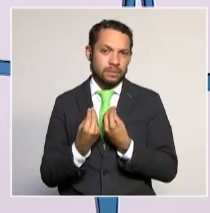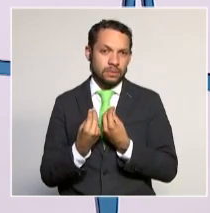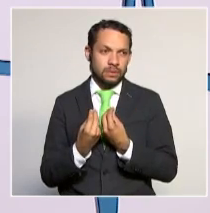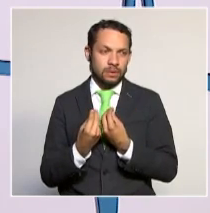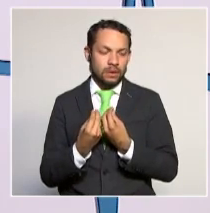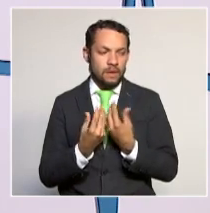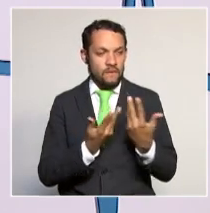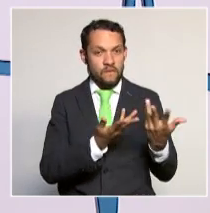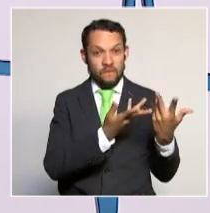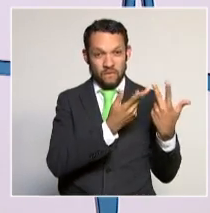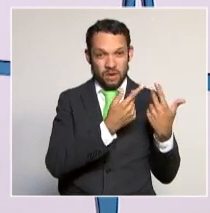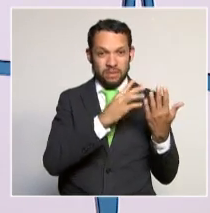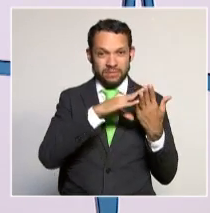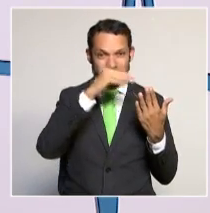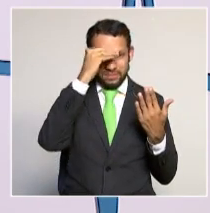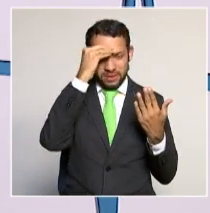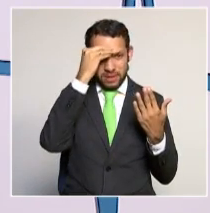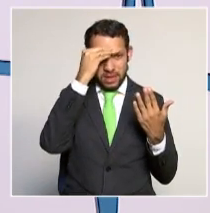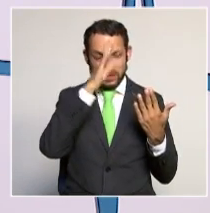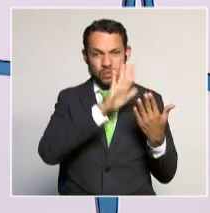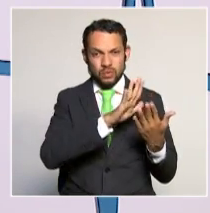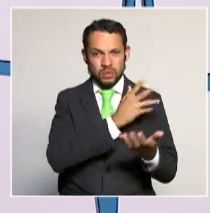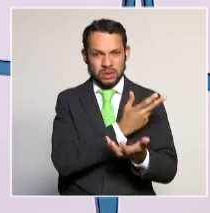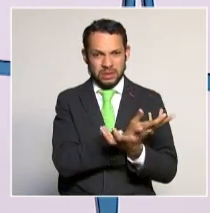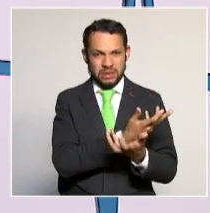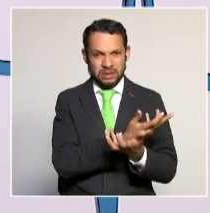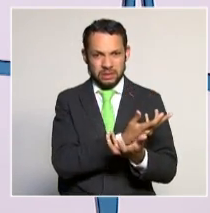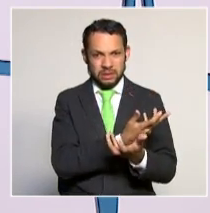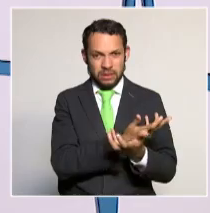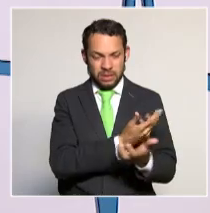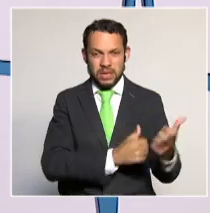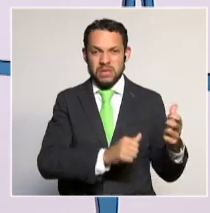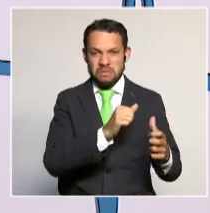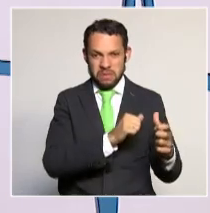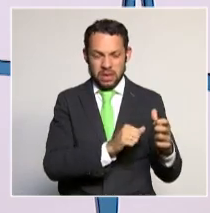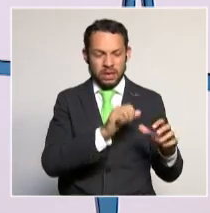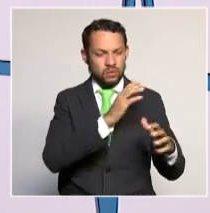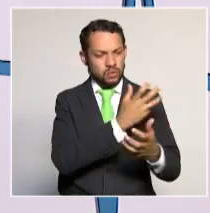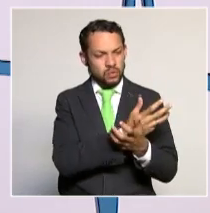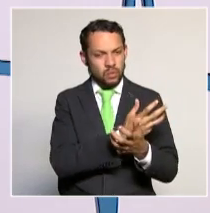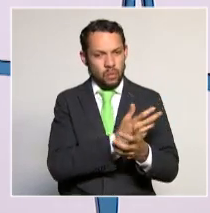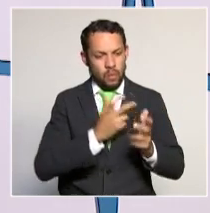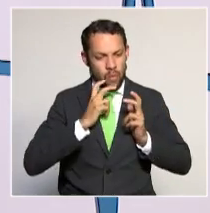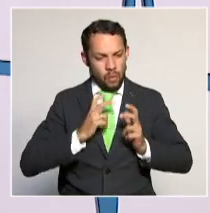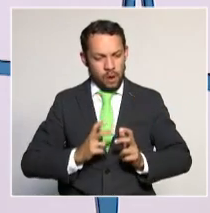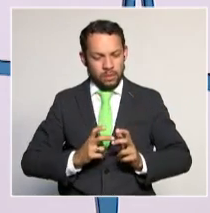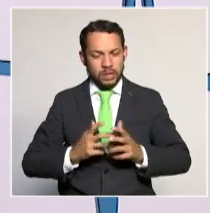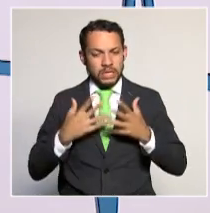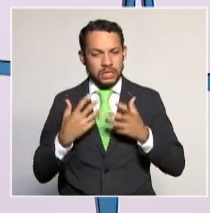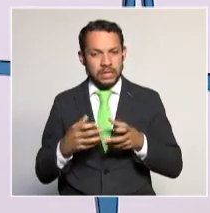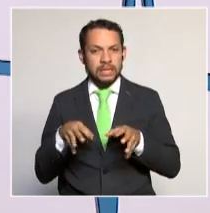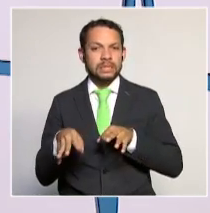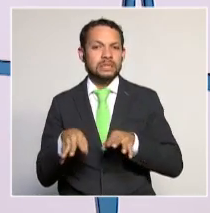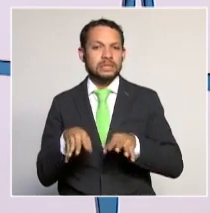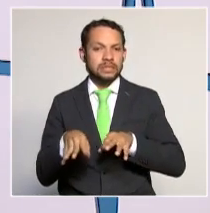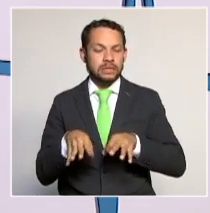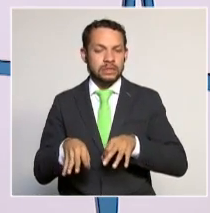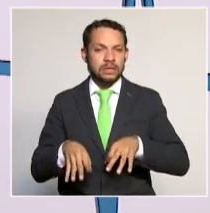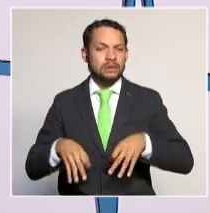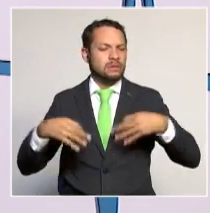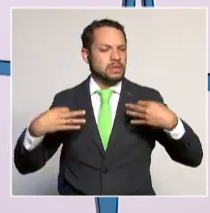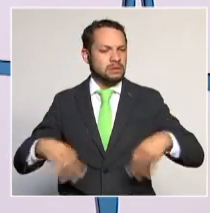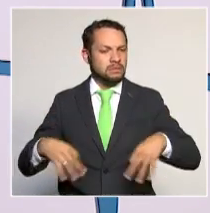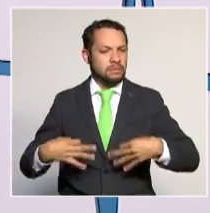esa información bioquímica, biofísica, biomédica, para tratar de una manera muy didáctica